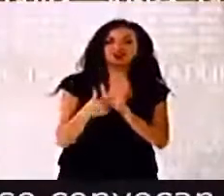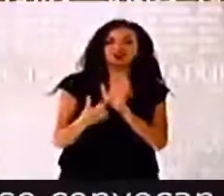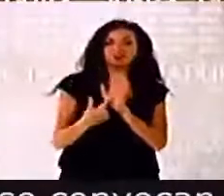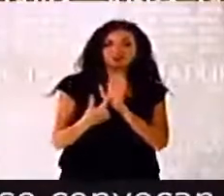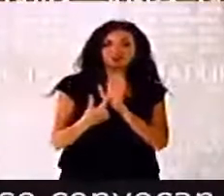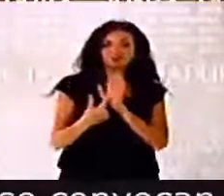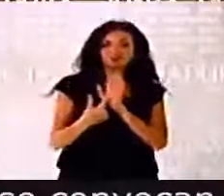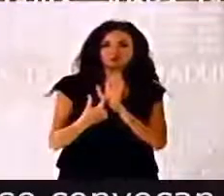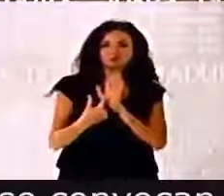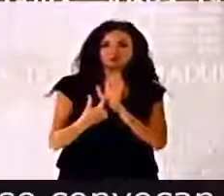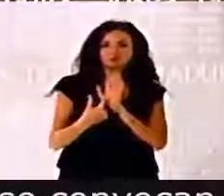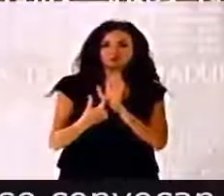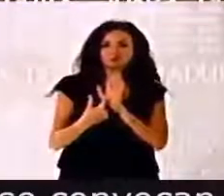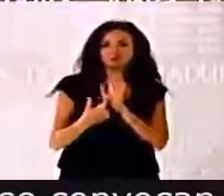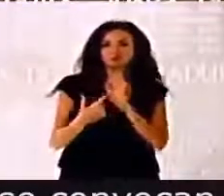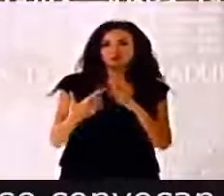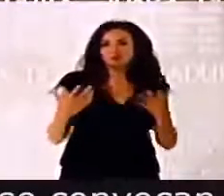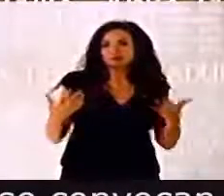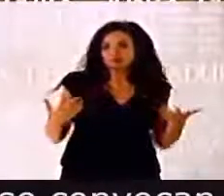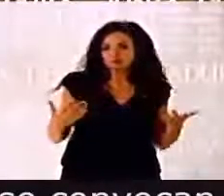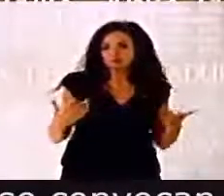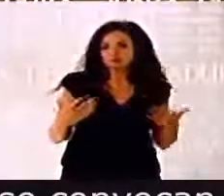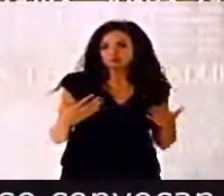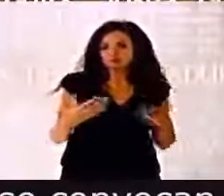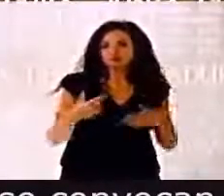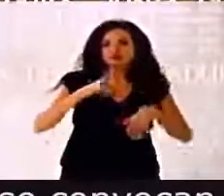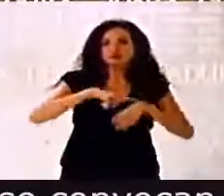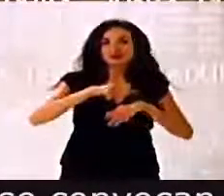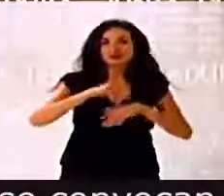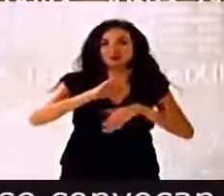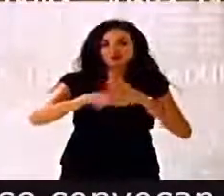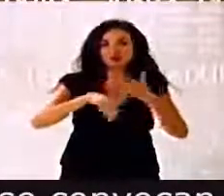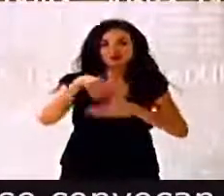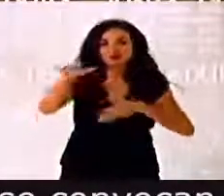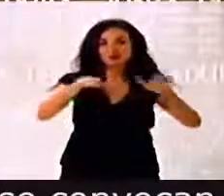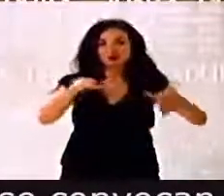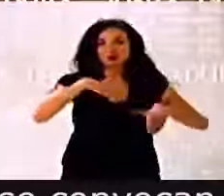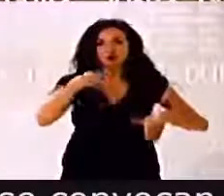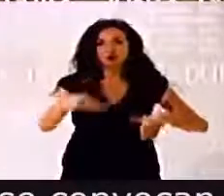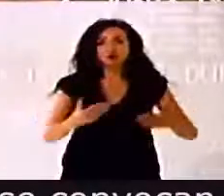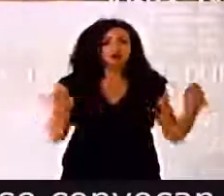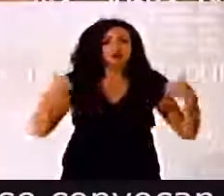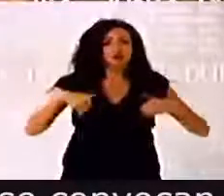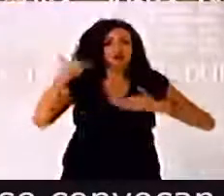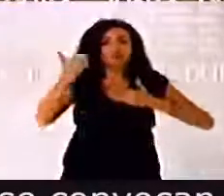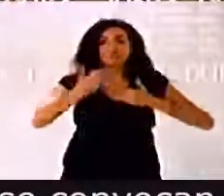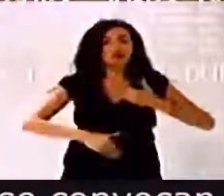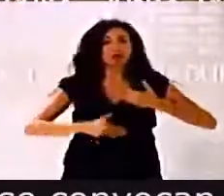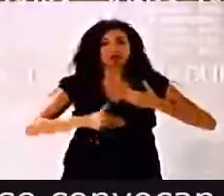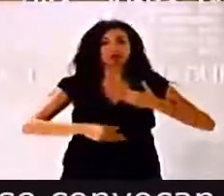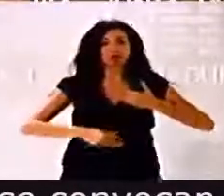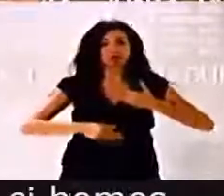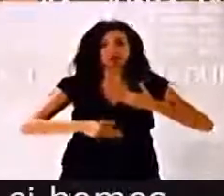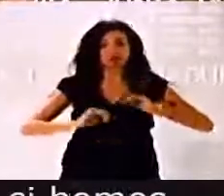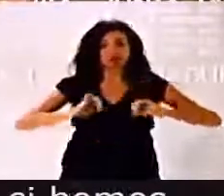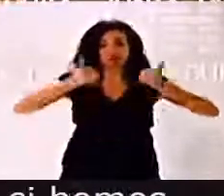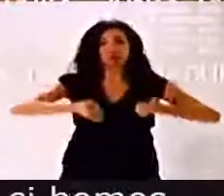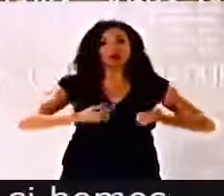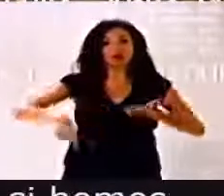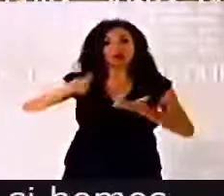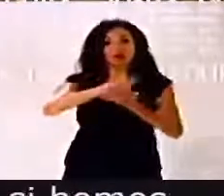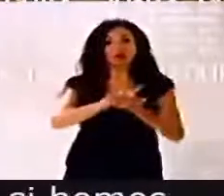tiempo tope hasta que se puede convocar. Si ya hemos retomado esos plazos, como el resto de plazos administrativos de esta